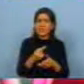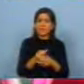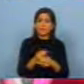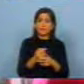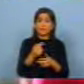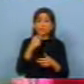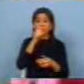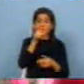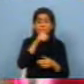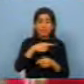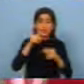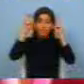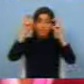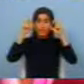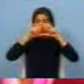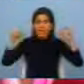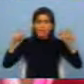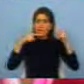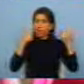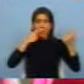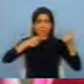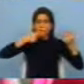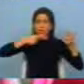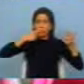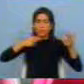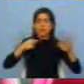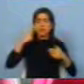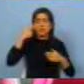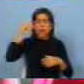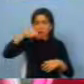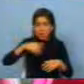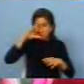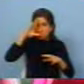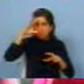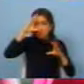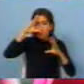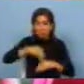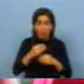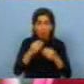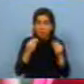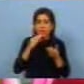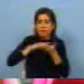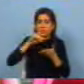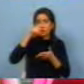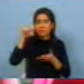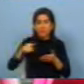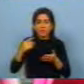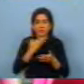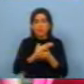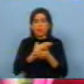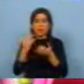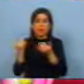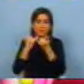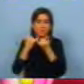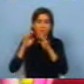Después de que Zaira Nara era tema en cadena nacional... Nadie hoy se acuerda de Zaira Nara y todo el mundo está hablando este de Graciela tema que es una locura, que el casamiento